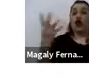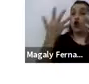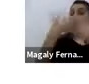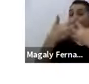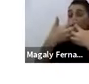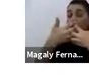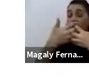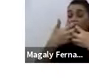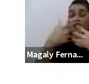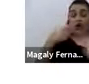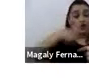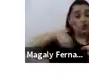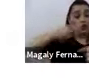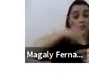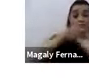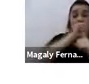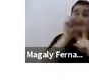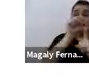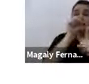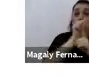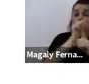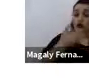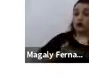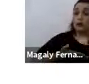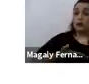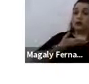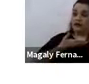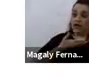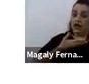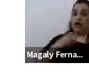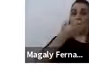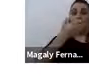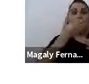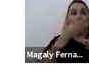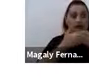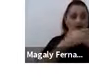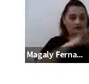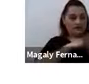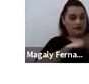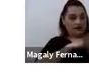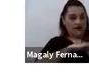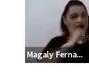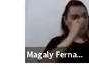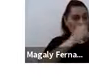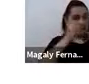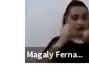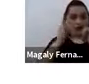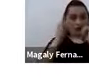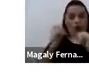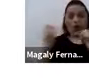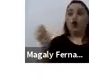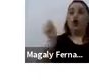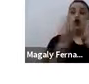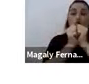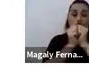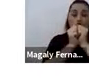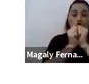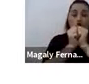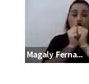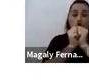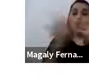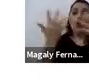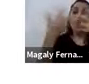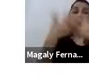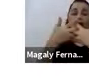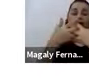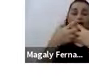tanto nuestra situación de privilegio o de bienestar individual lo combina con nuestro